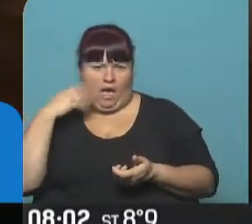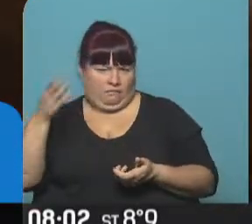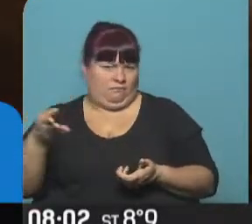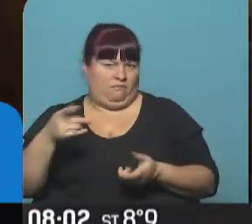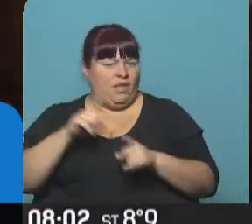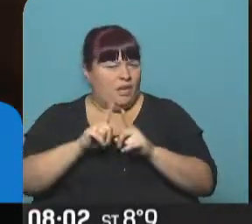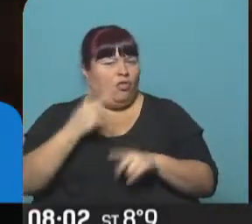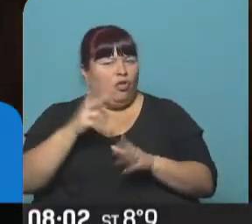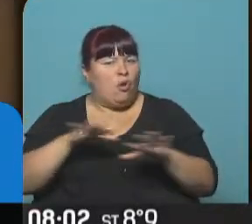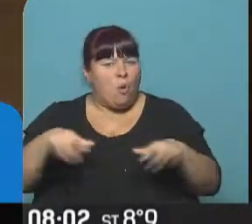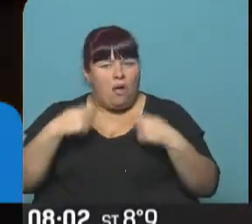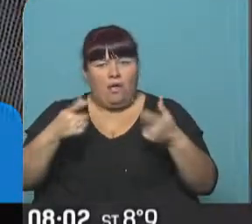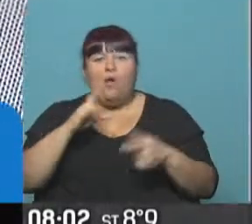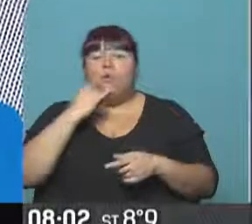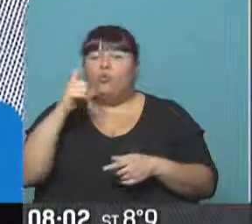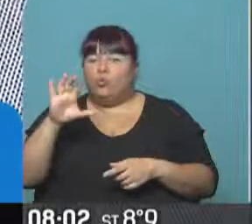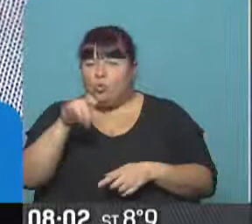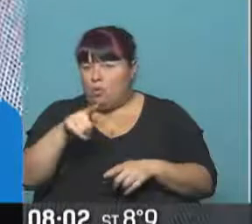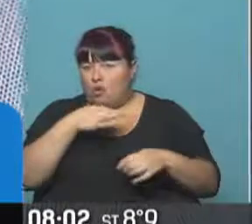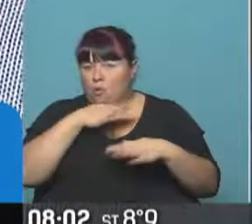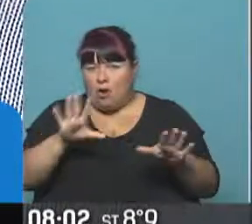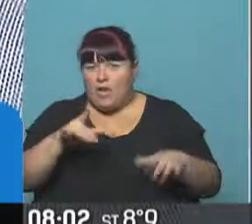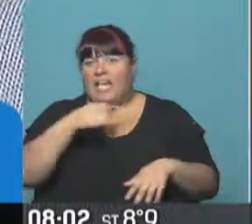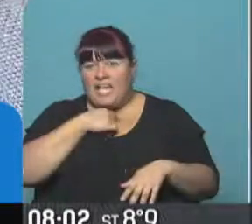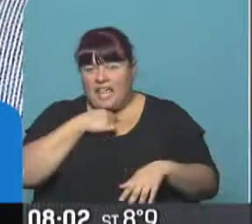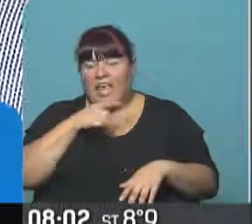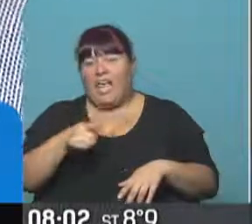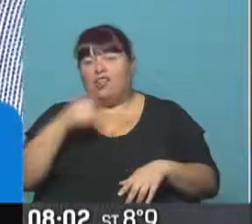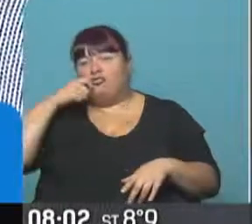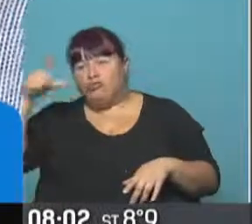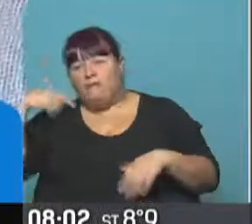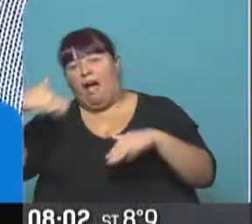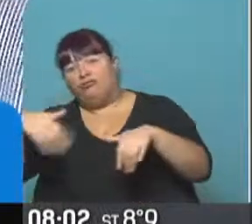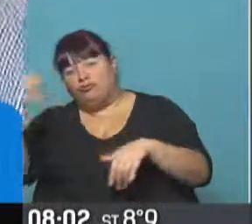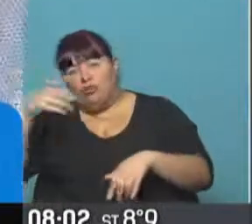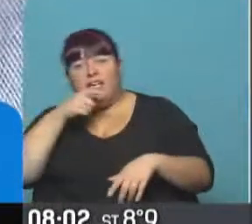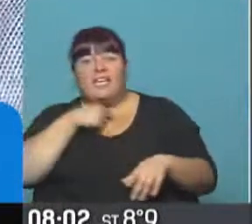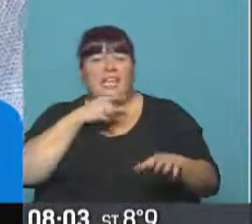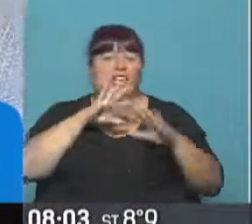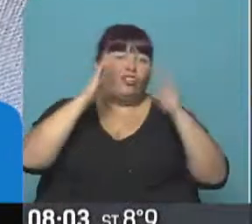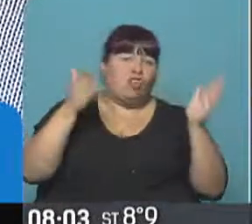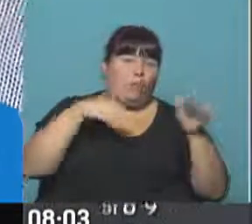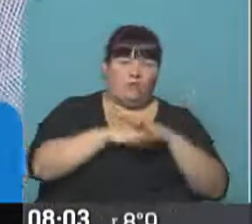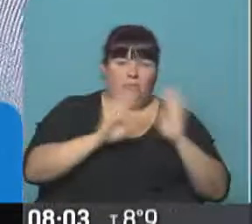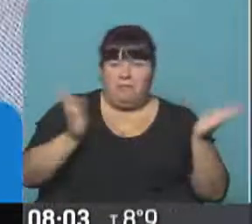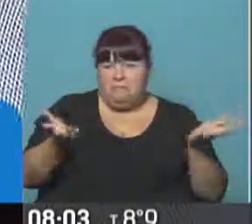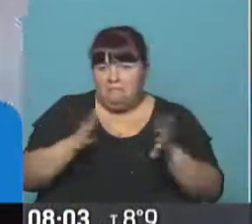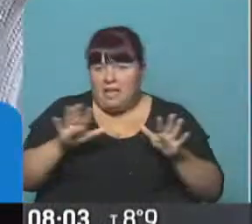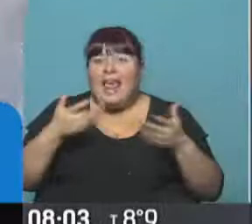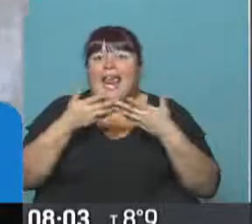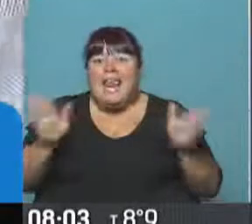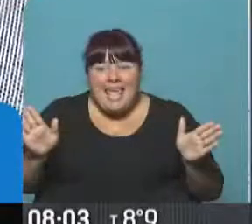Se generaron dos espacios y Tuco hacía lo que quería. Cuando quería estar al sol, estaba al sol, y cuando quería estar a la sombra, estaba a la sombra. O sea, estaba